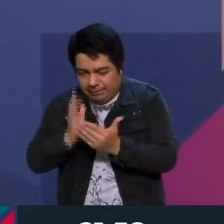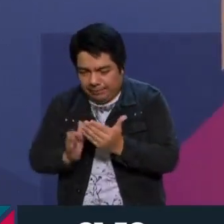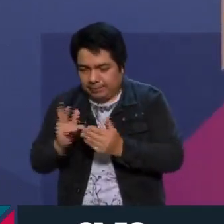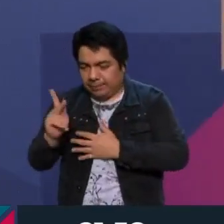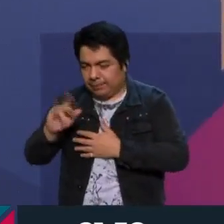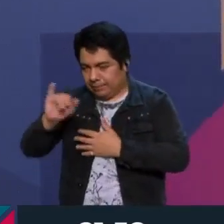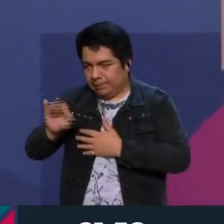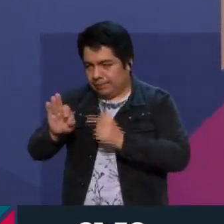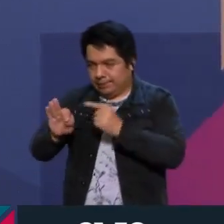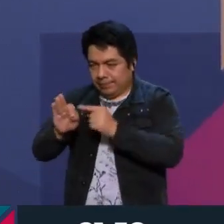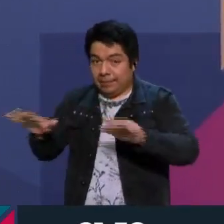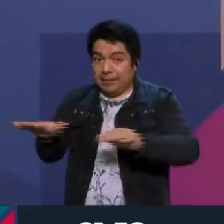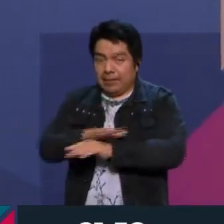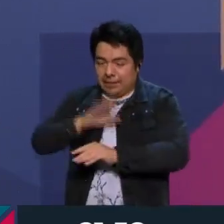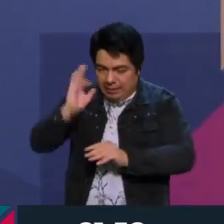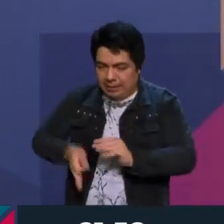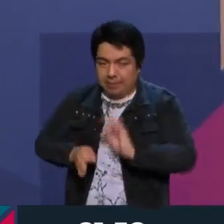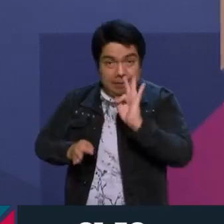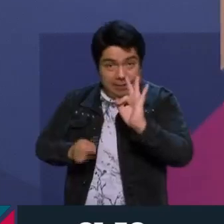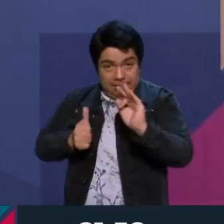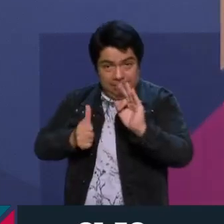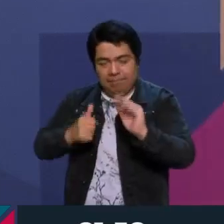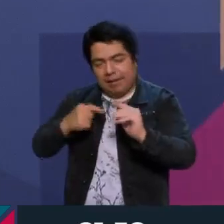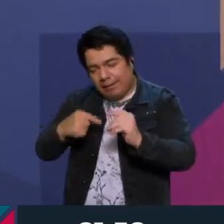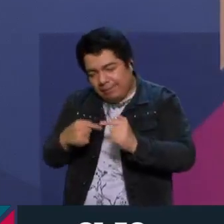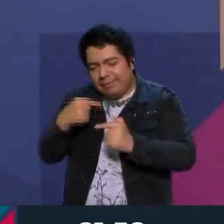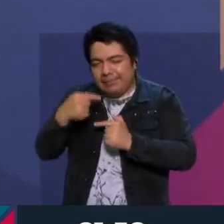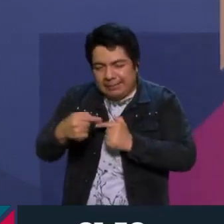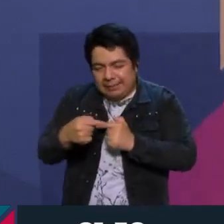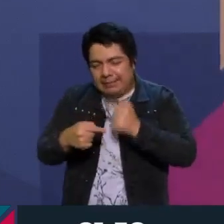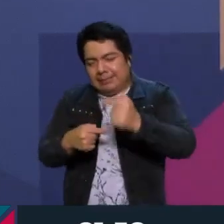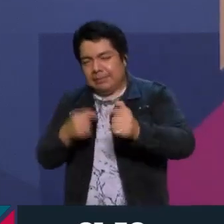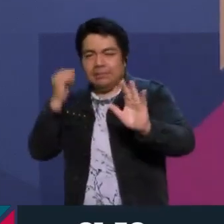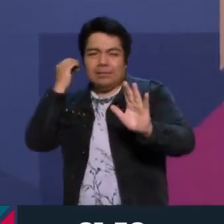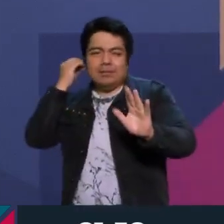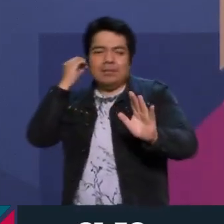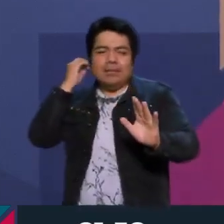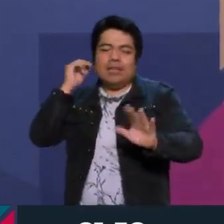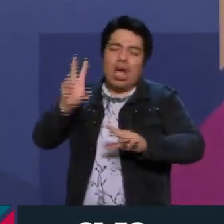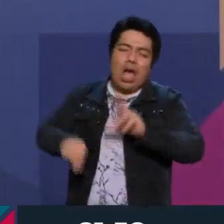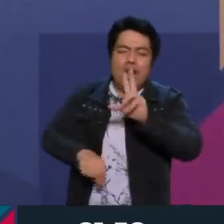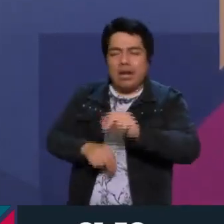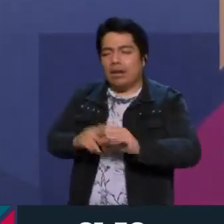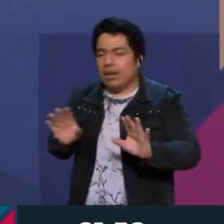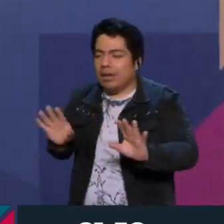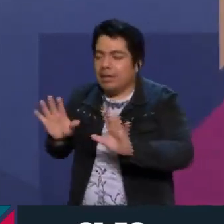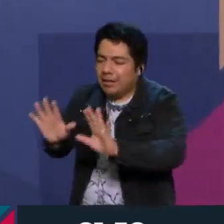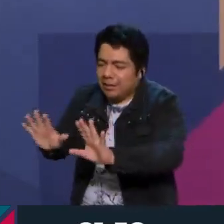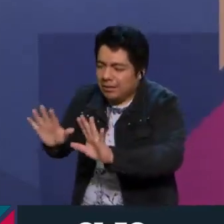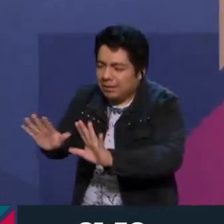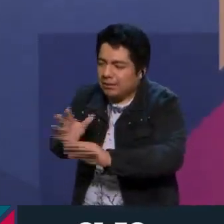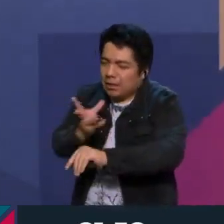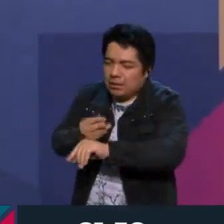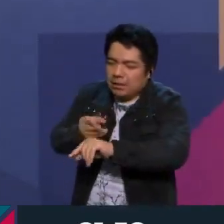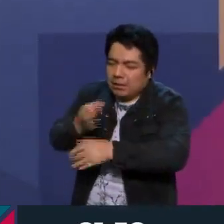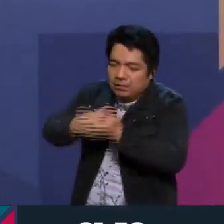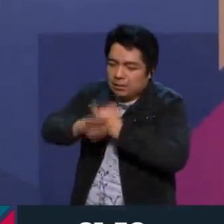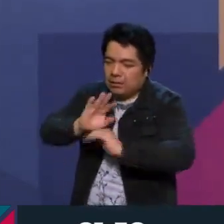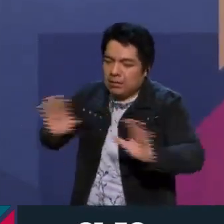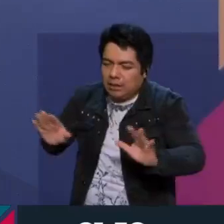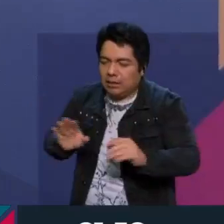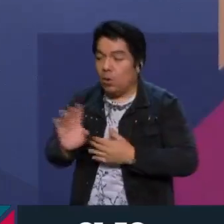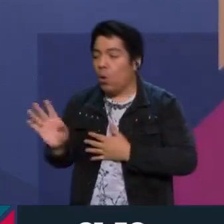reforma al Poder Judicial, que se avance. Obviamente, muchos dicen, es que no va a resolver, no va a resolver. Y tenemos que hacernos a la idea de que esto